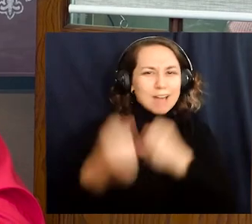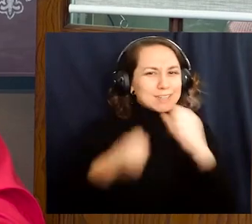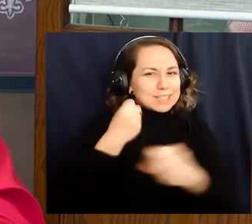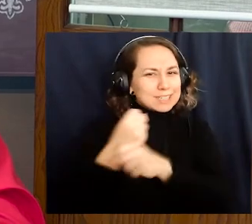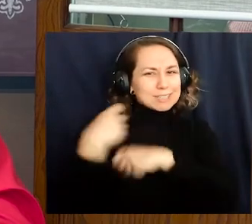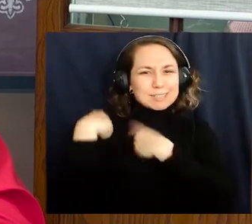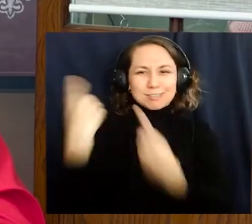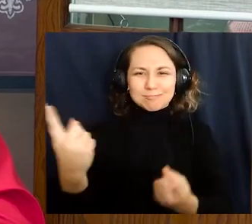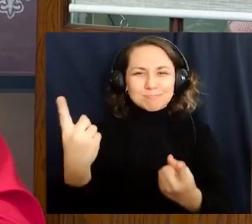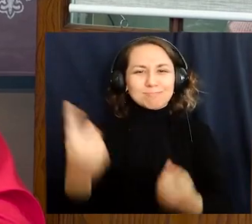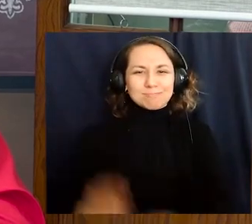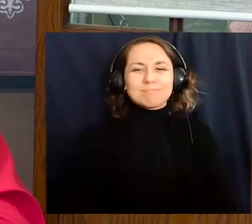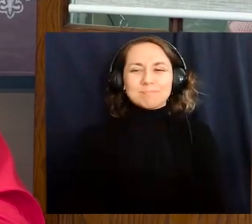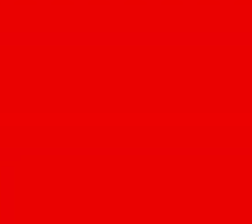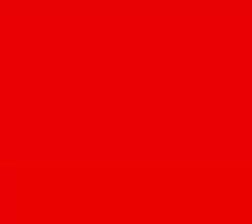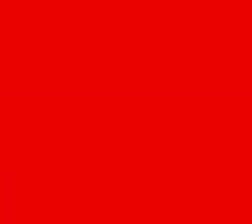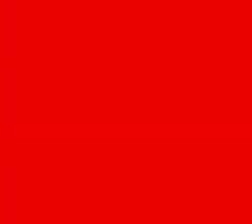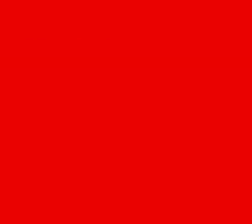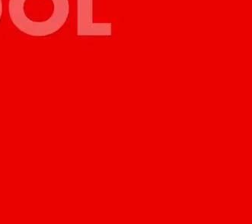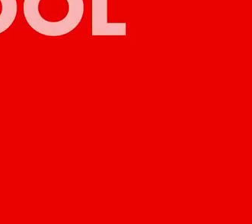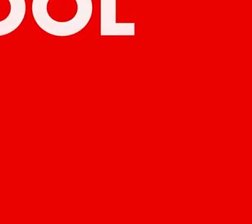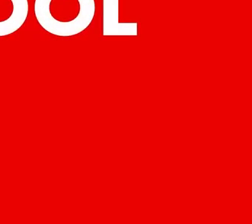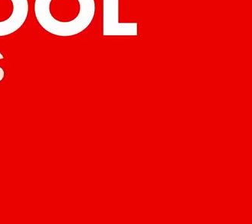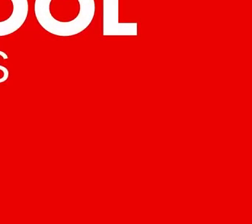amazing 12 years.